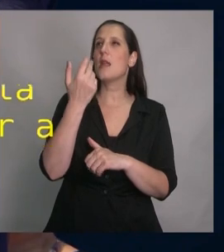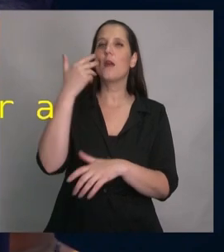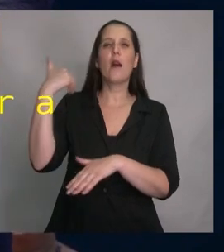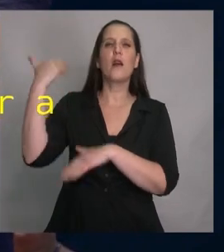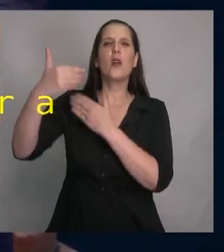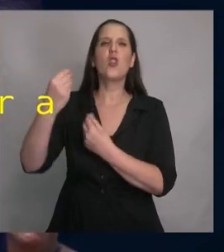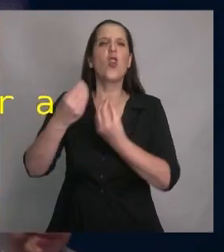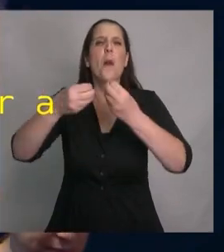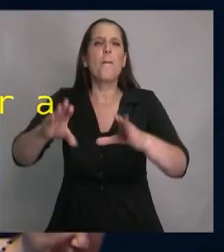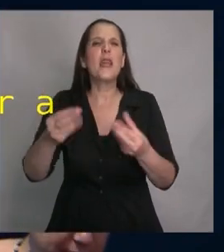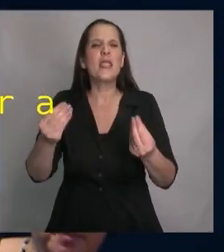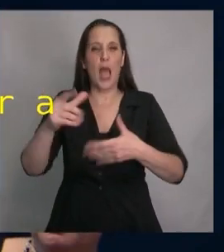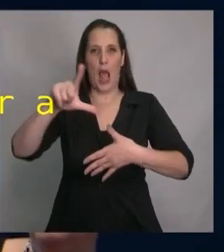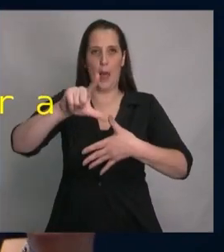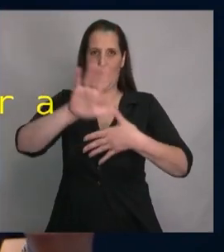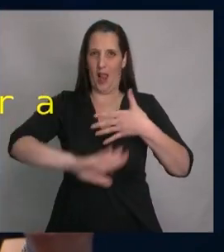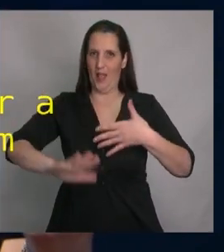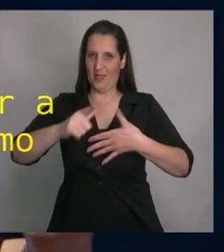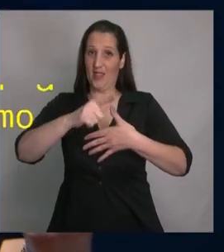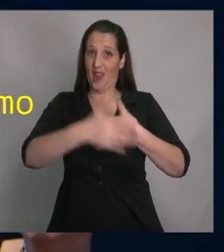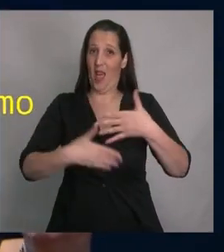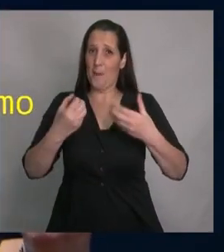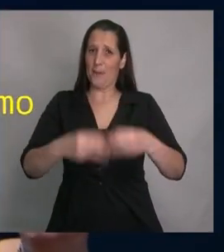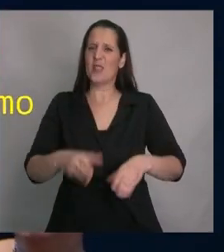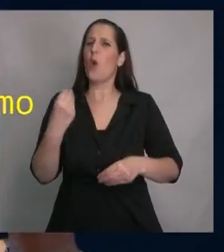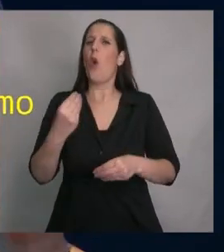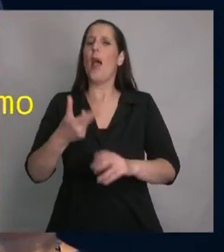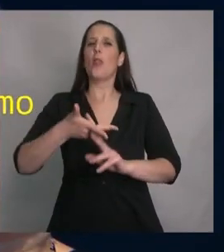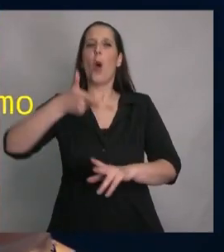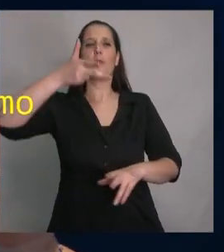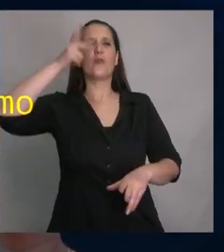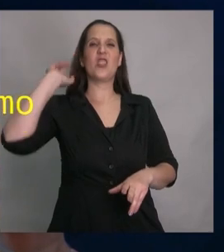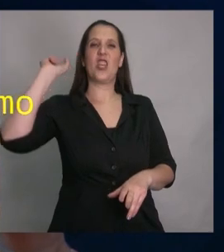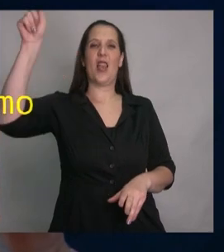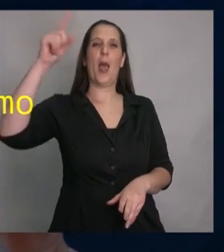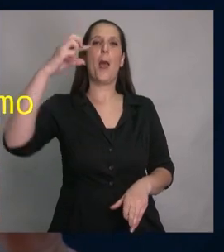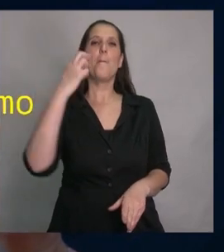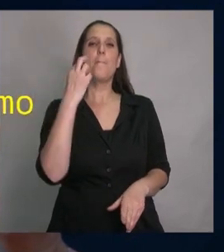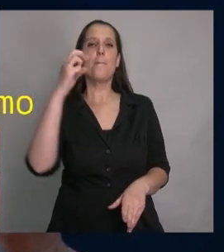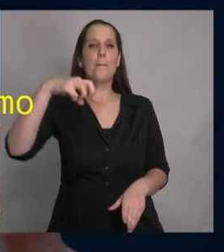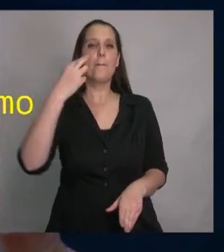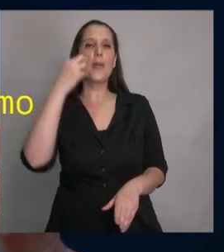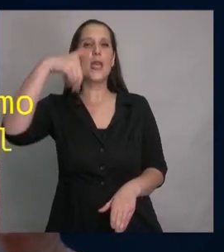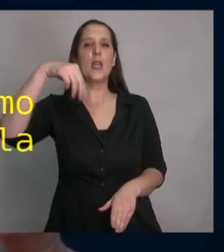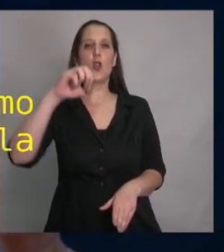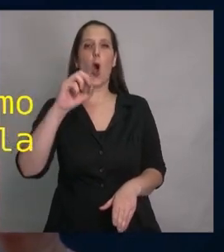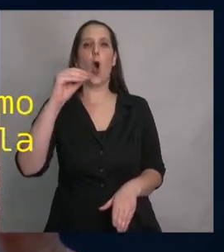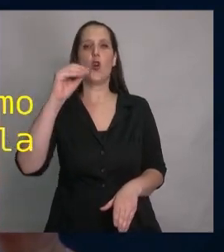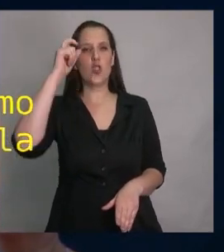en la dictadura del general Pinochet. Los profesores de escuela de Chicago,